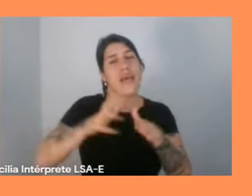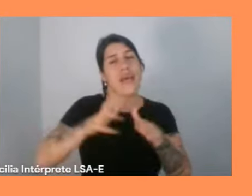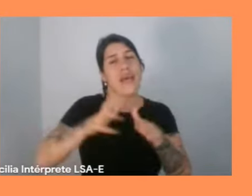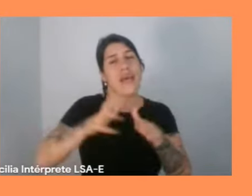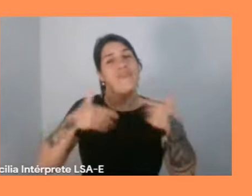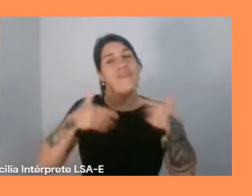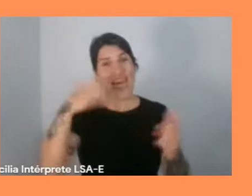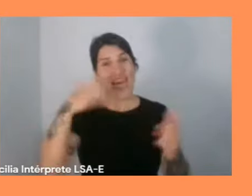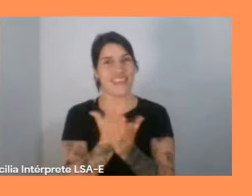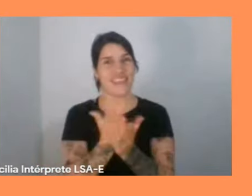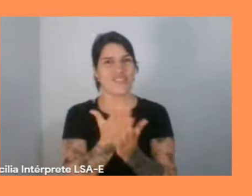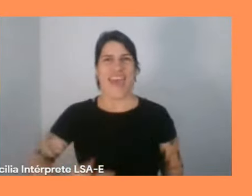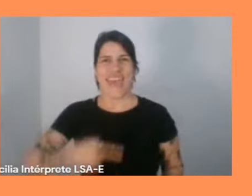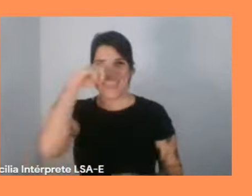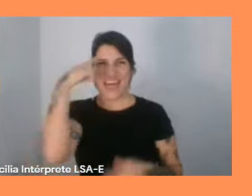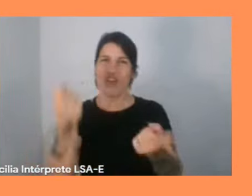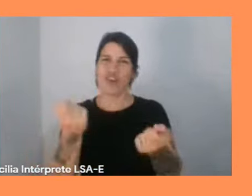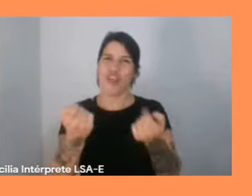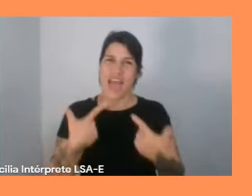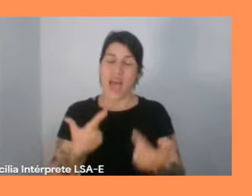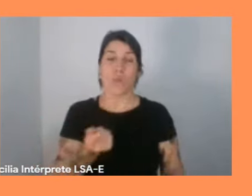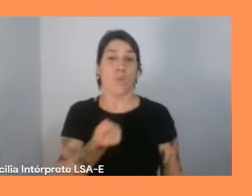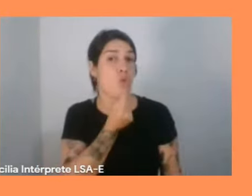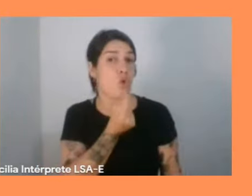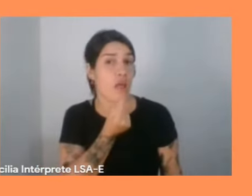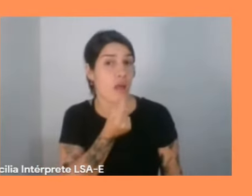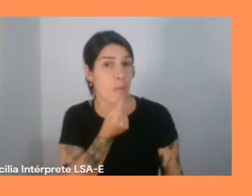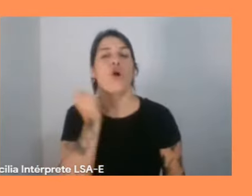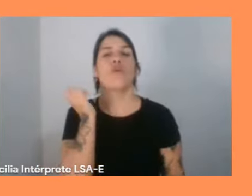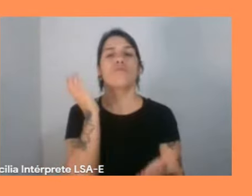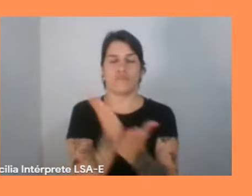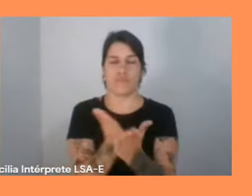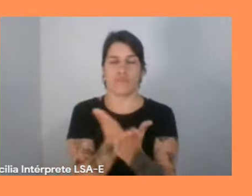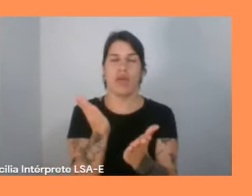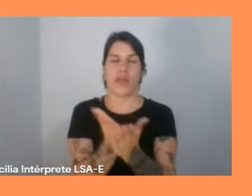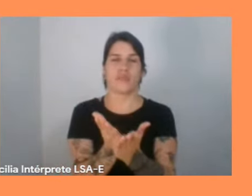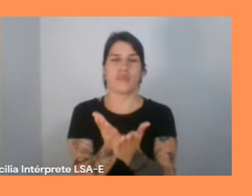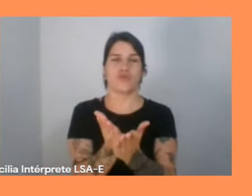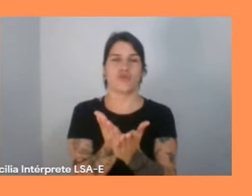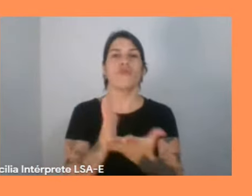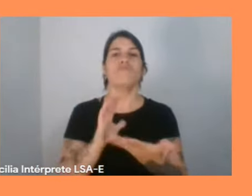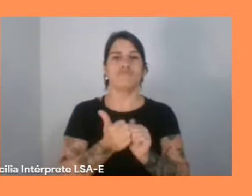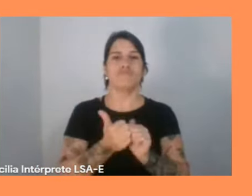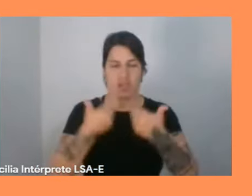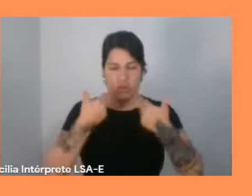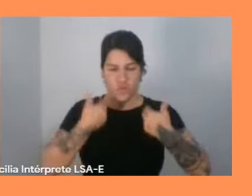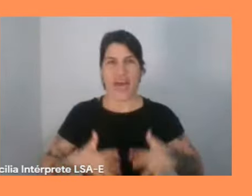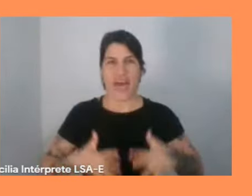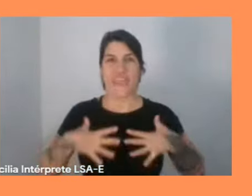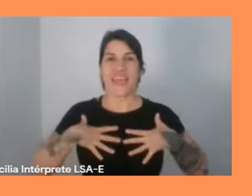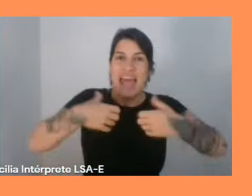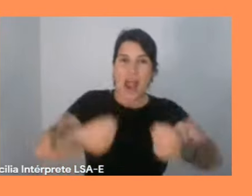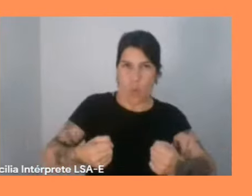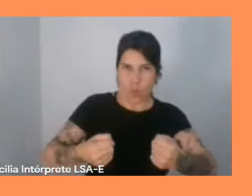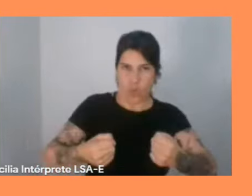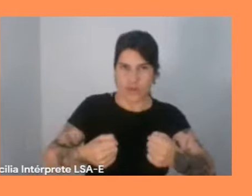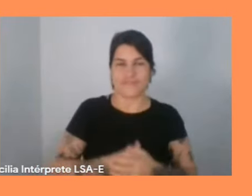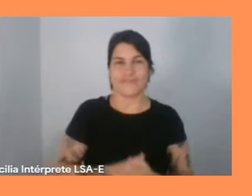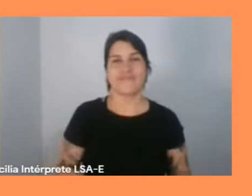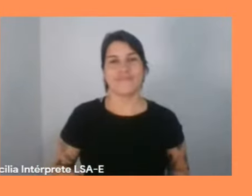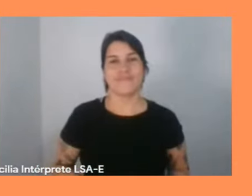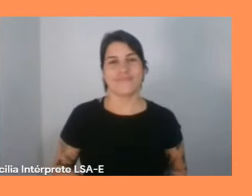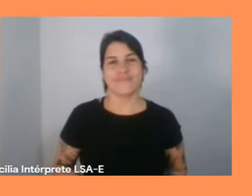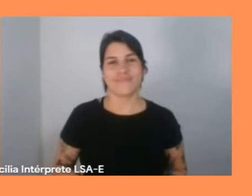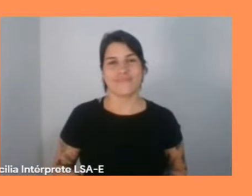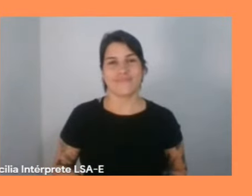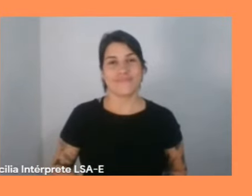Entre ellos, los derechos relacionados con la salud sexual, reproductiva y no reproductiva. La ESI